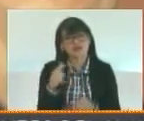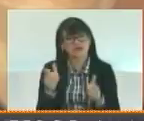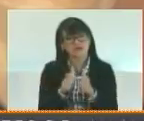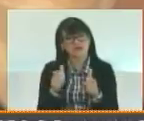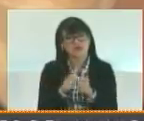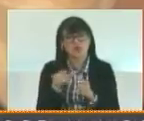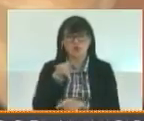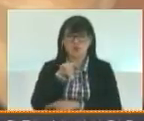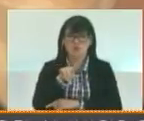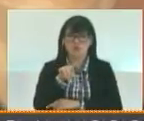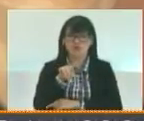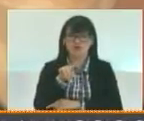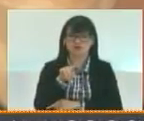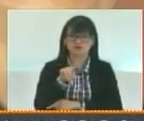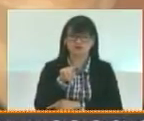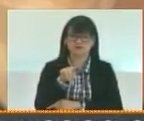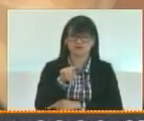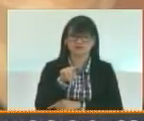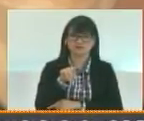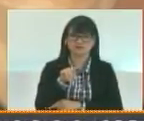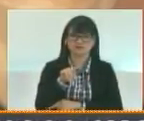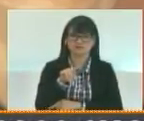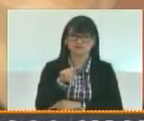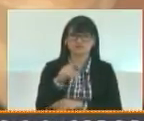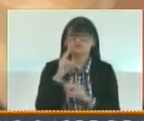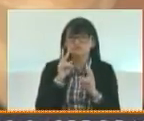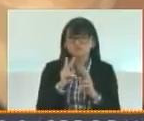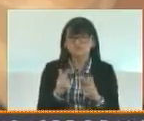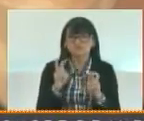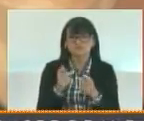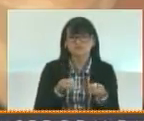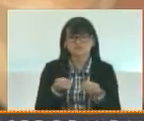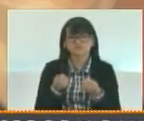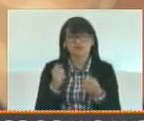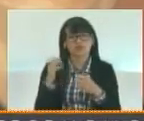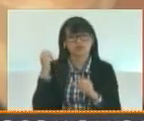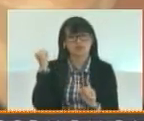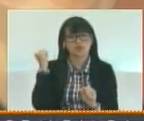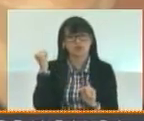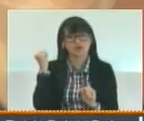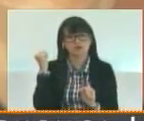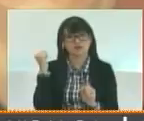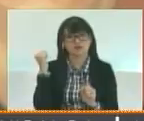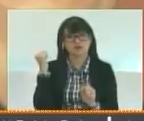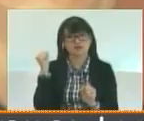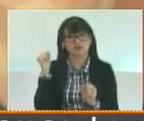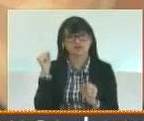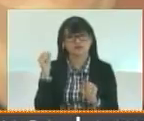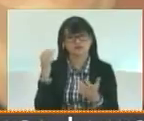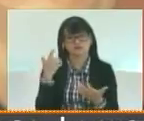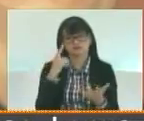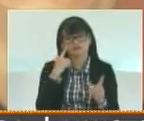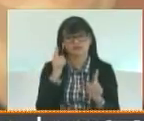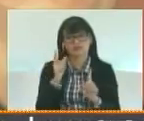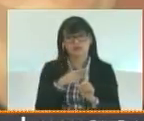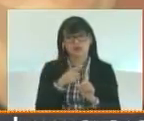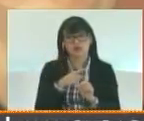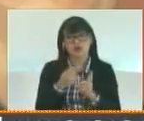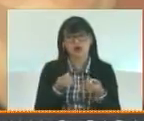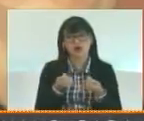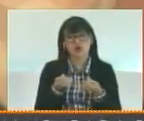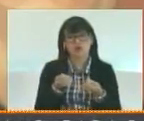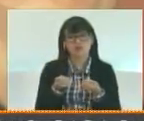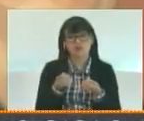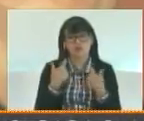sostuvieron el lunes, donde destacaban que analizan medidas de carácter diplomático, ya por lo menos vemos la primera, económico y